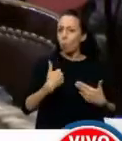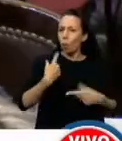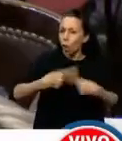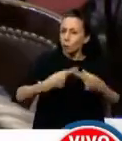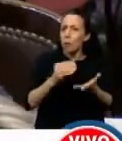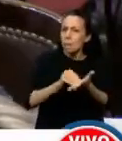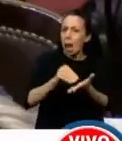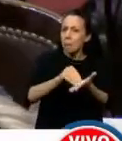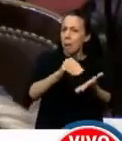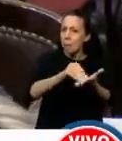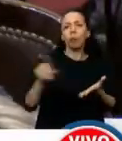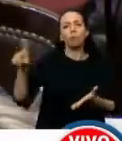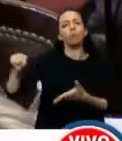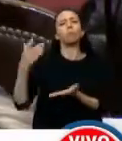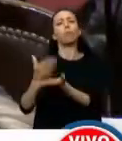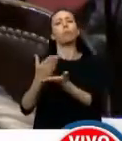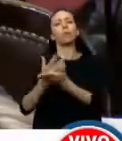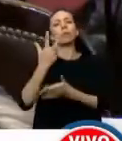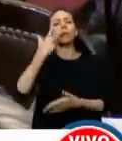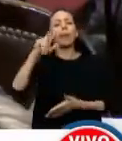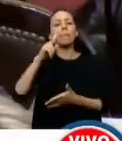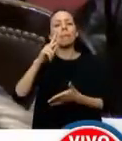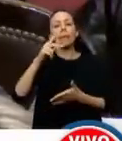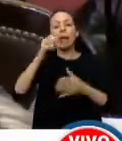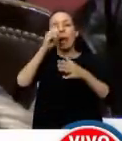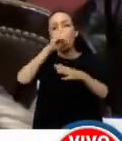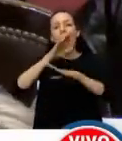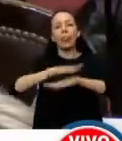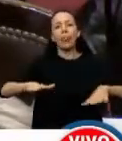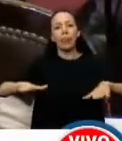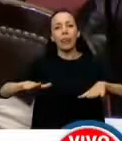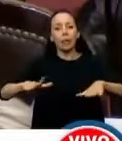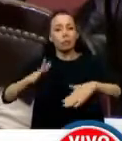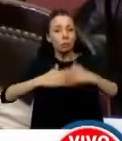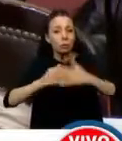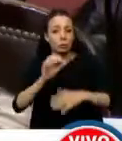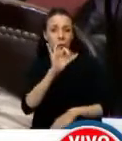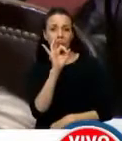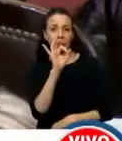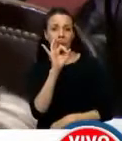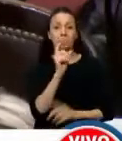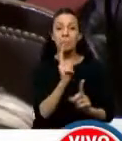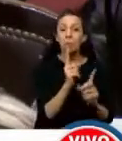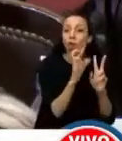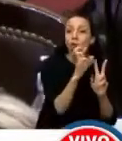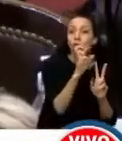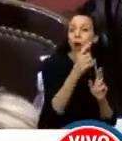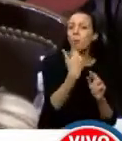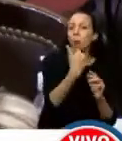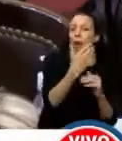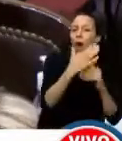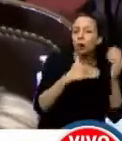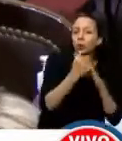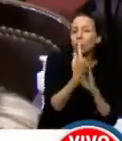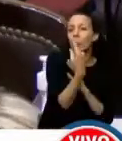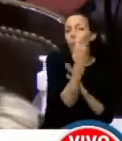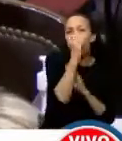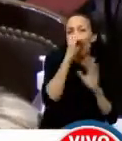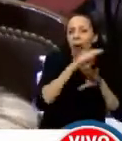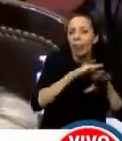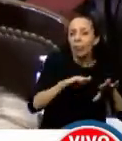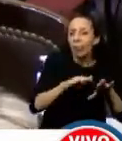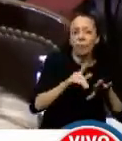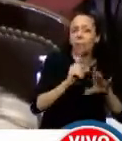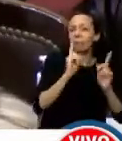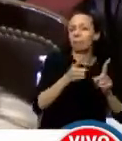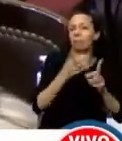estafa que llevó adelante el macrismo con el Fondo Monetario Internacional, que esa plata